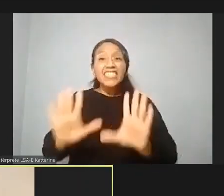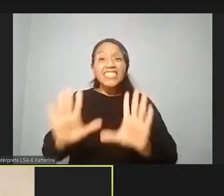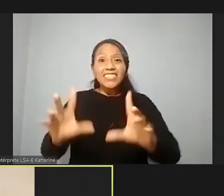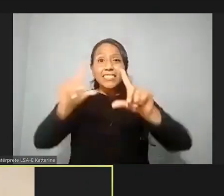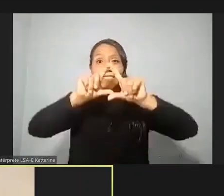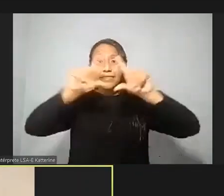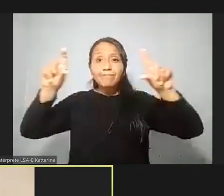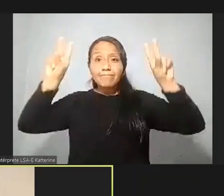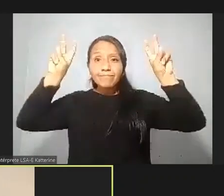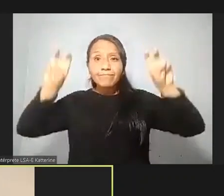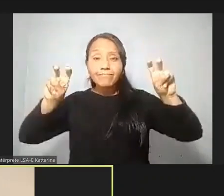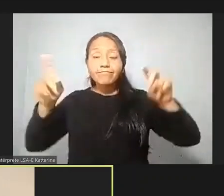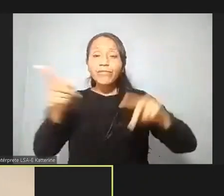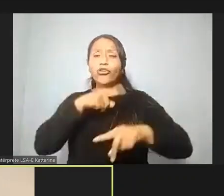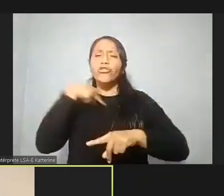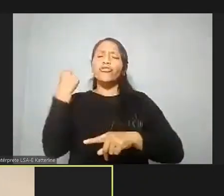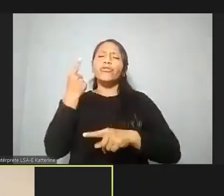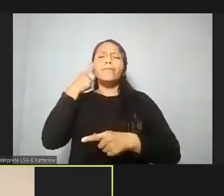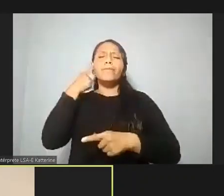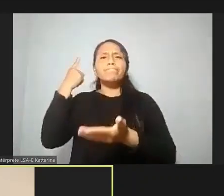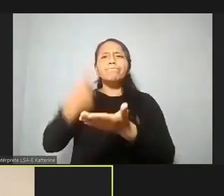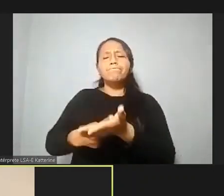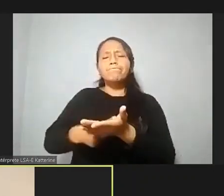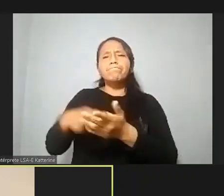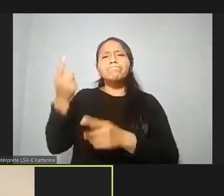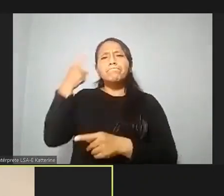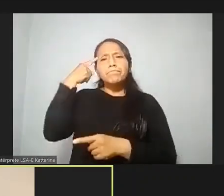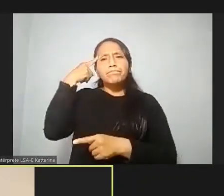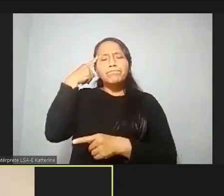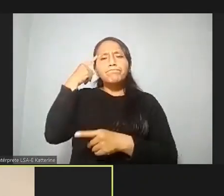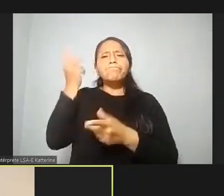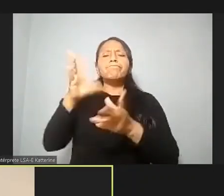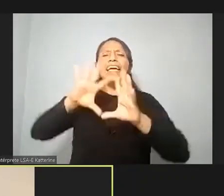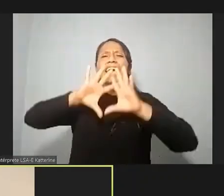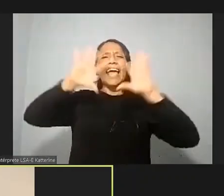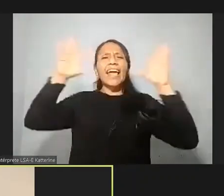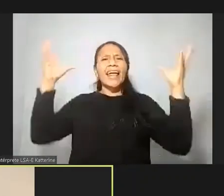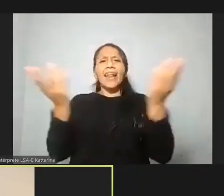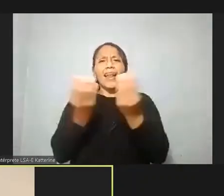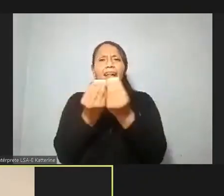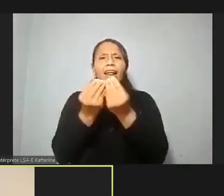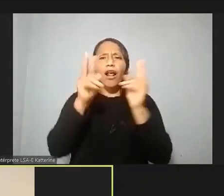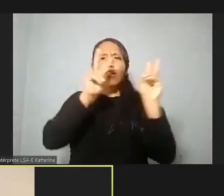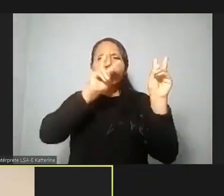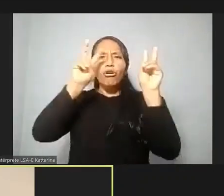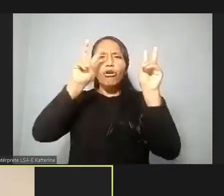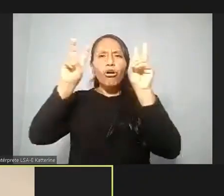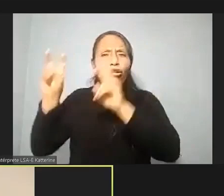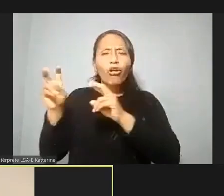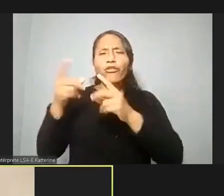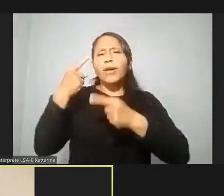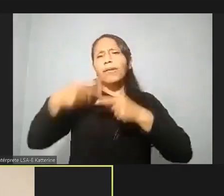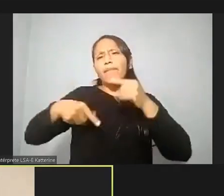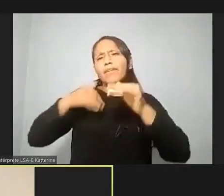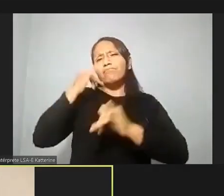encuentro, considerando que engloba todos los temas que se van a desarrollar durante la jornada de hoy.